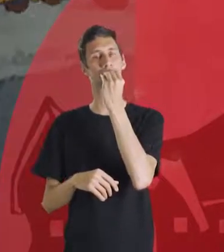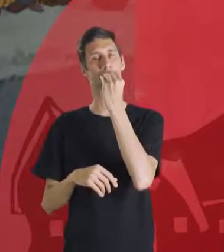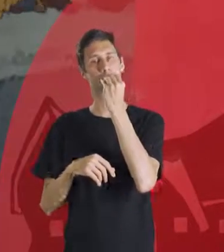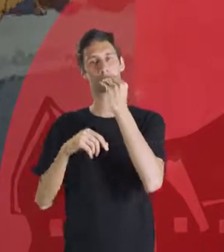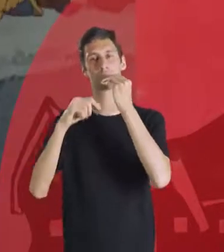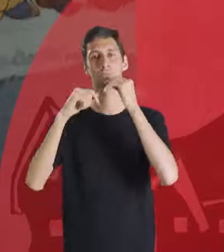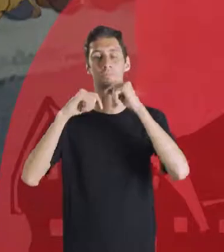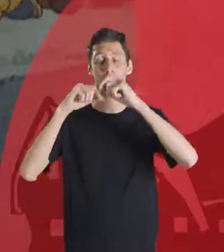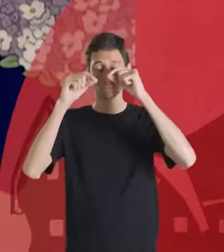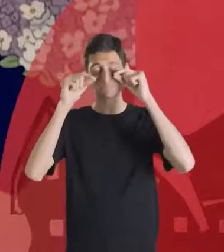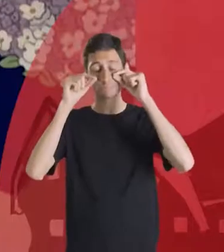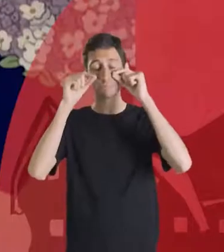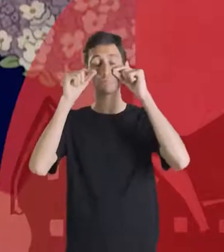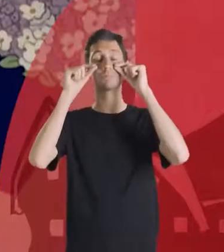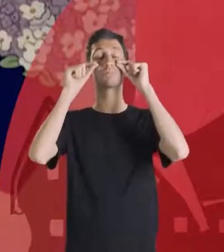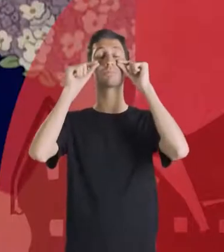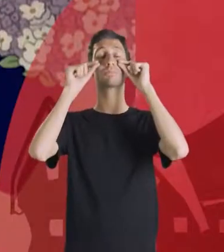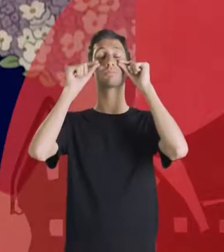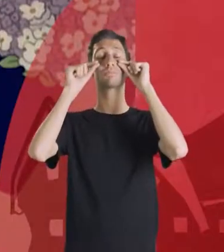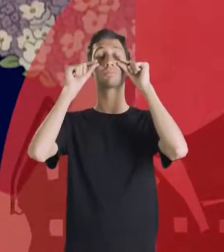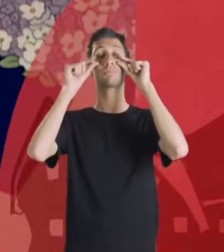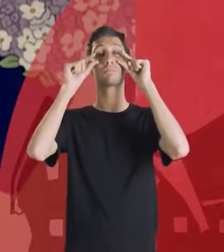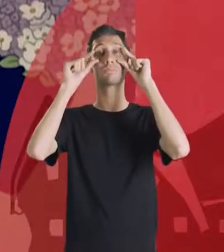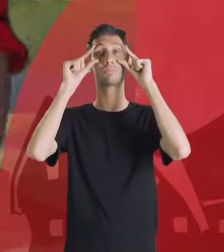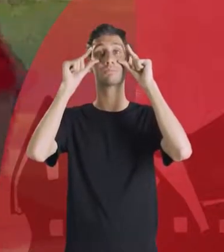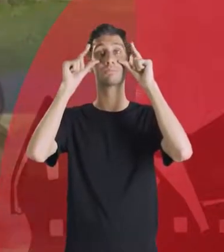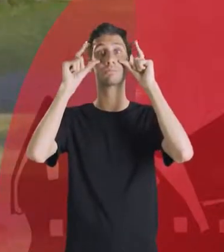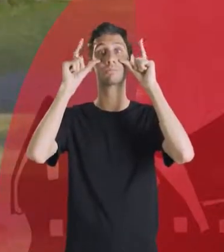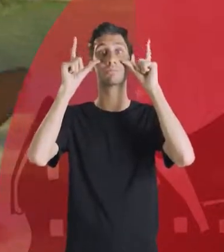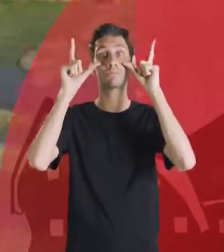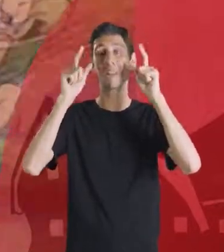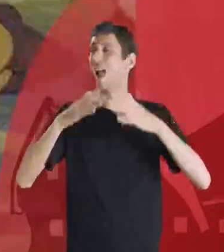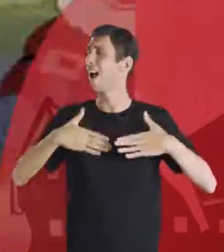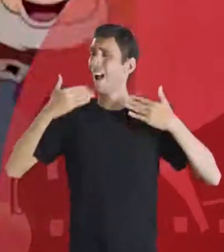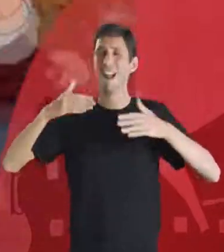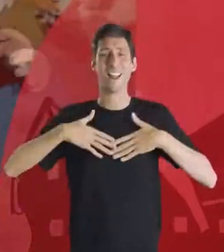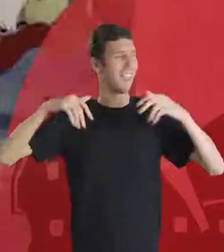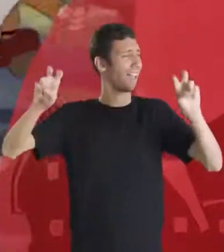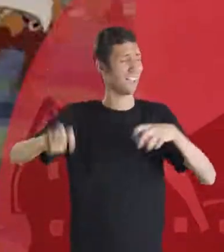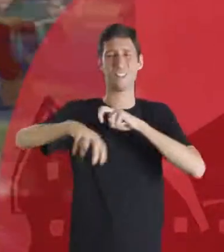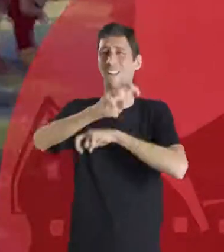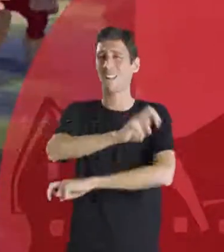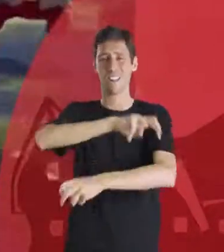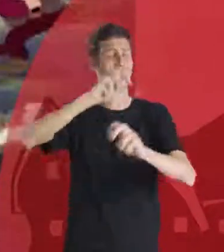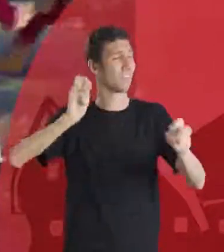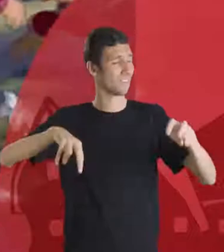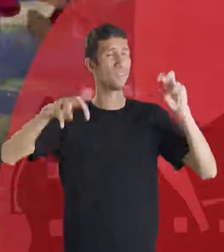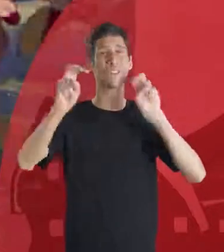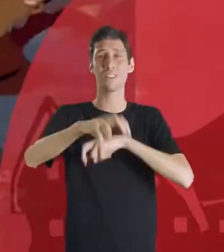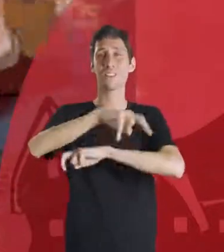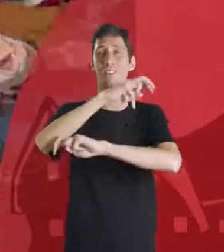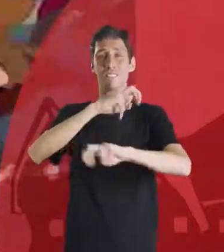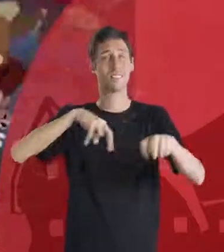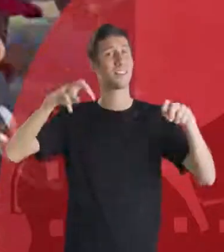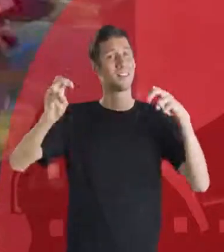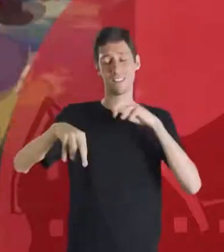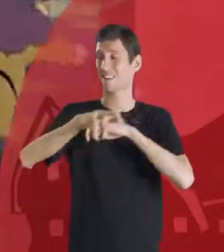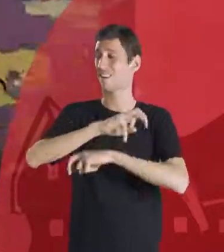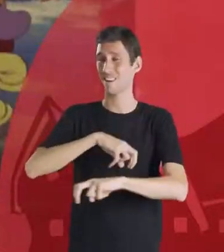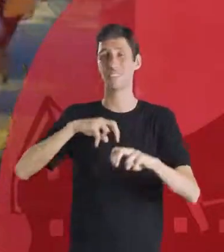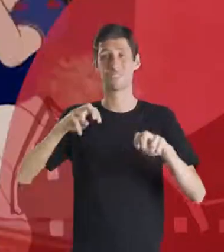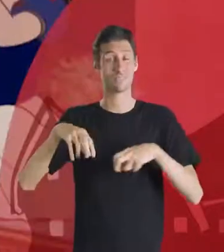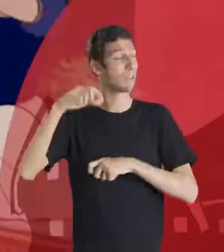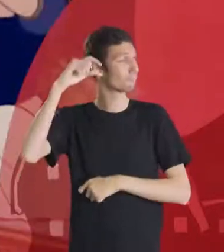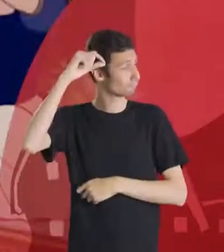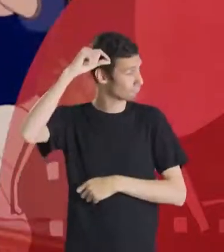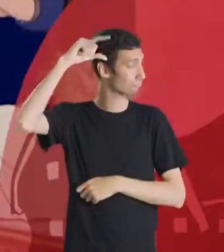que la despierta de aquel sueño eterno. Todos felices festejan. Fuera de peligro, Blancanieves